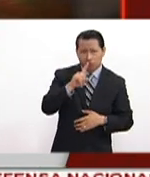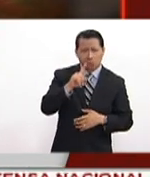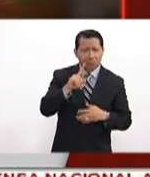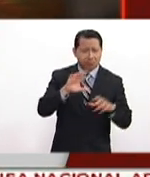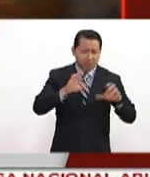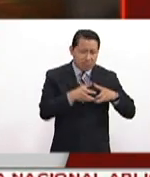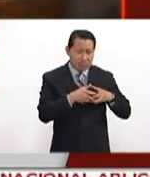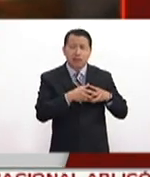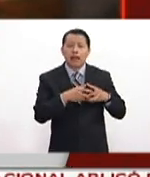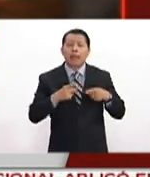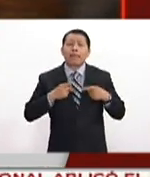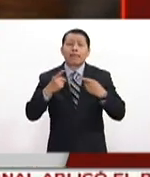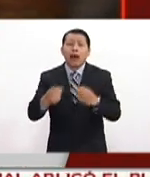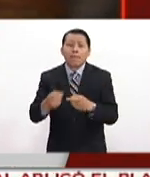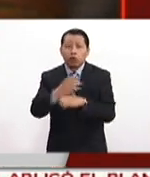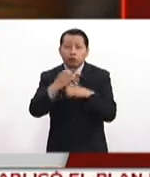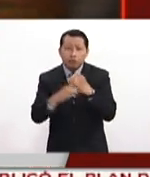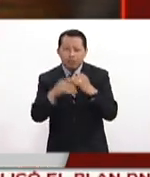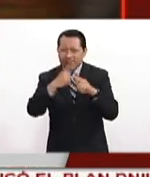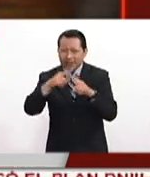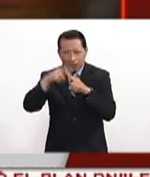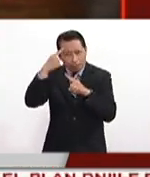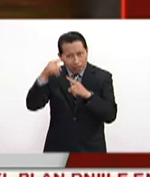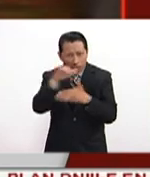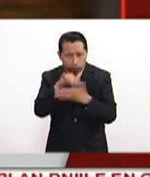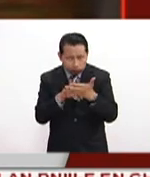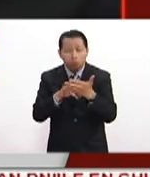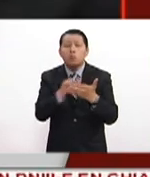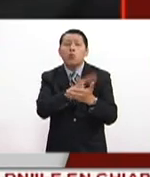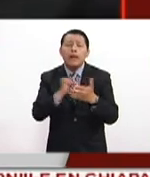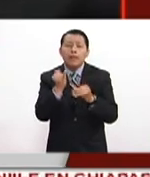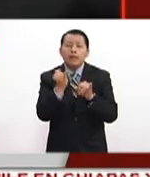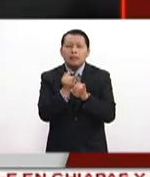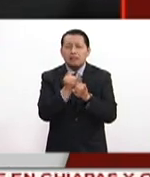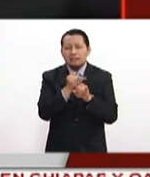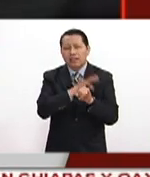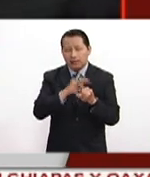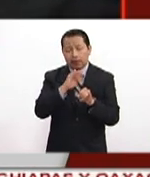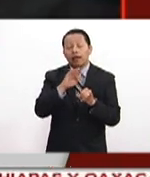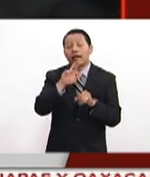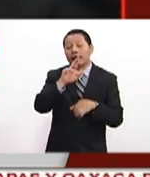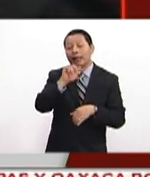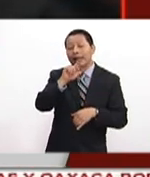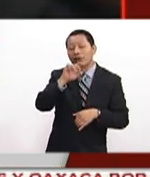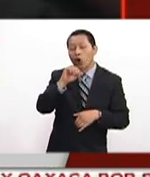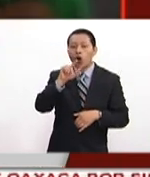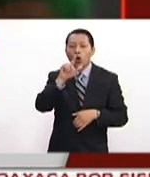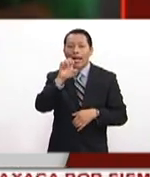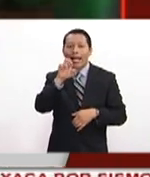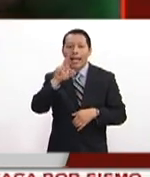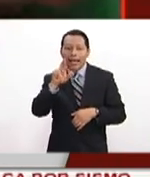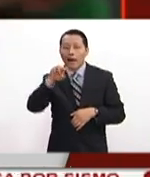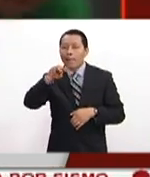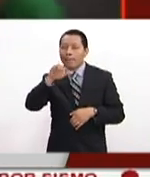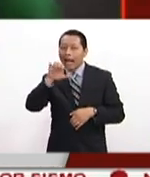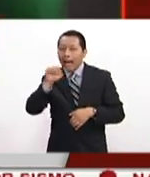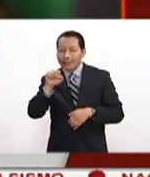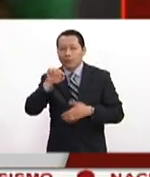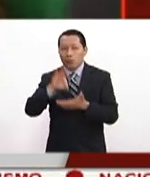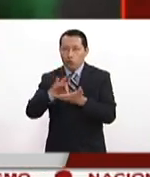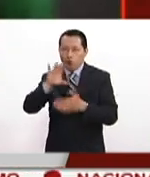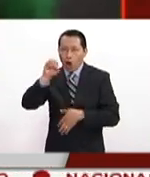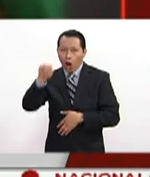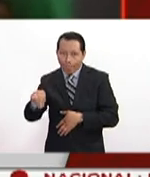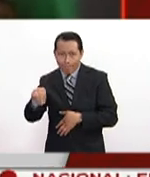que lo puedan implementar. Entonces, que nos busquen, que entren a la página retoleermas.com, que nos escriban y ahí inmediatamente